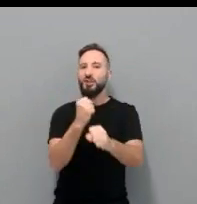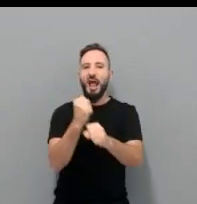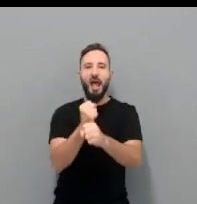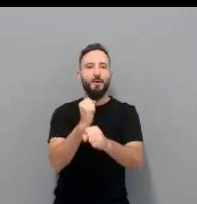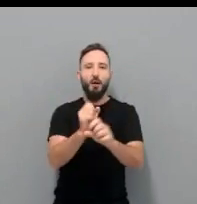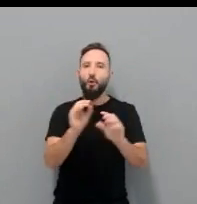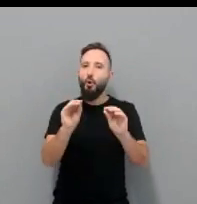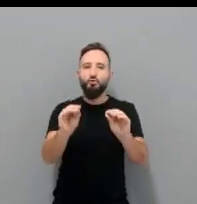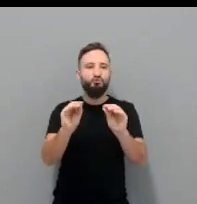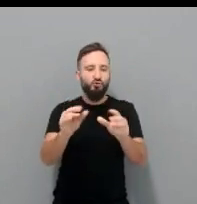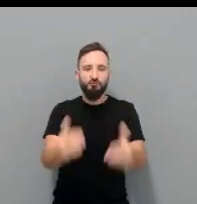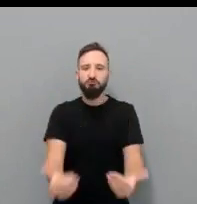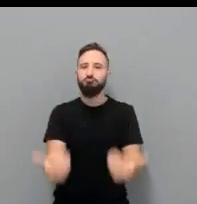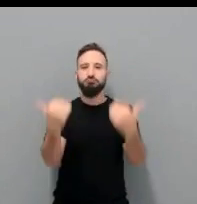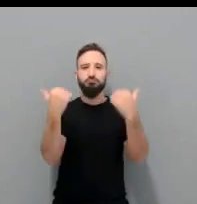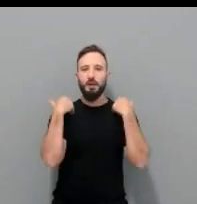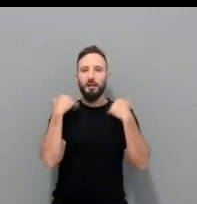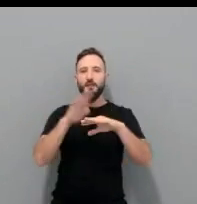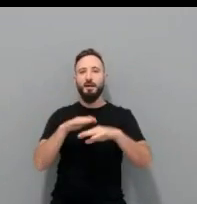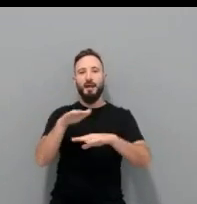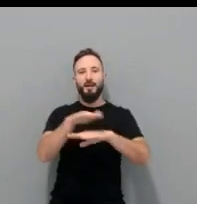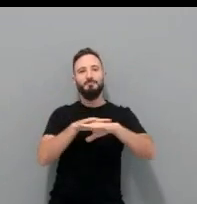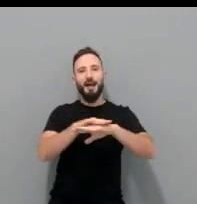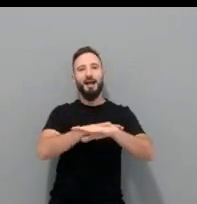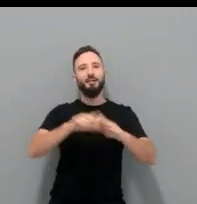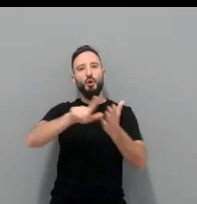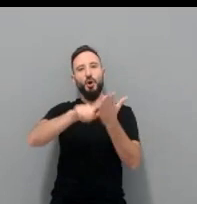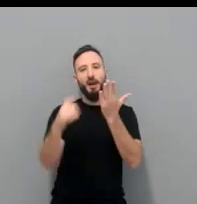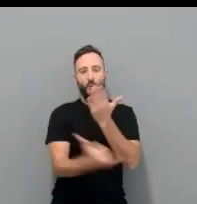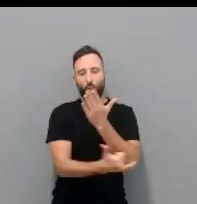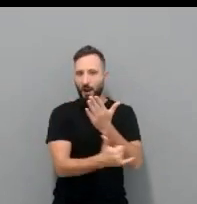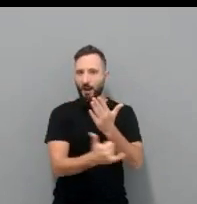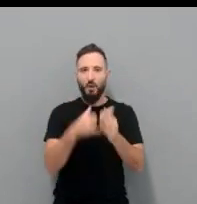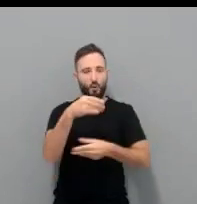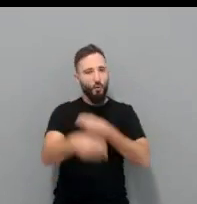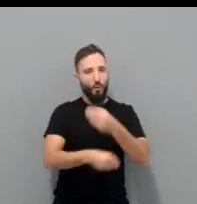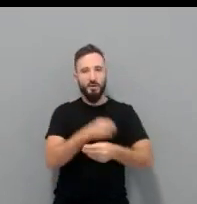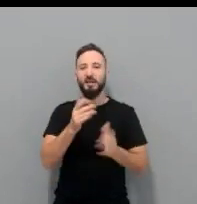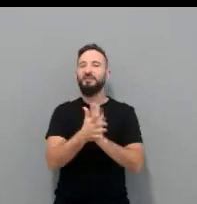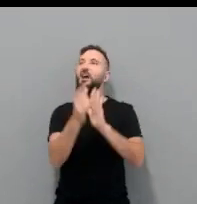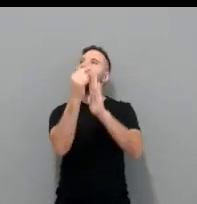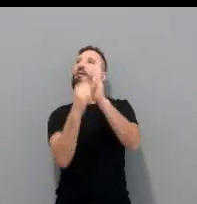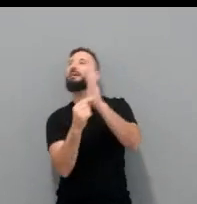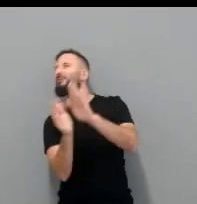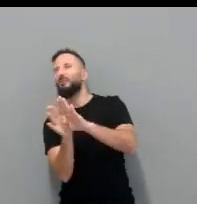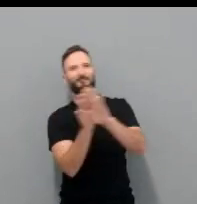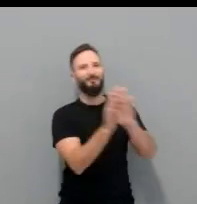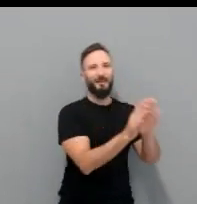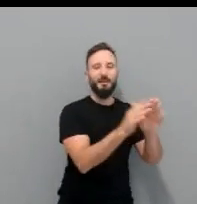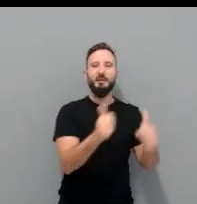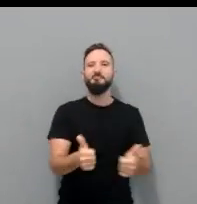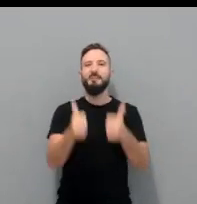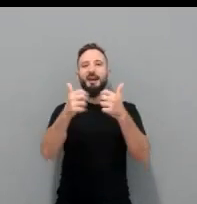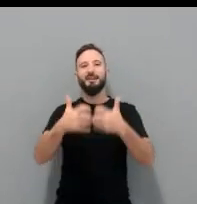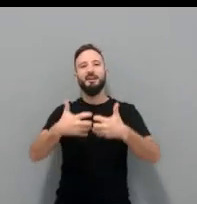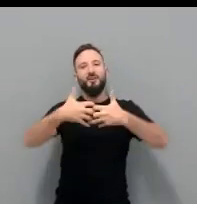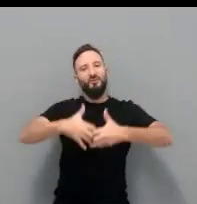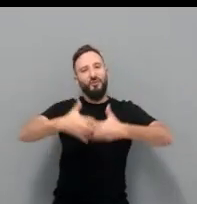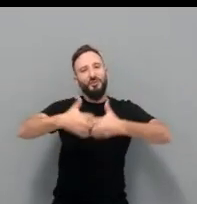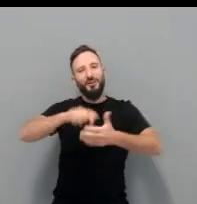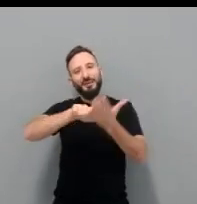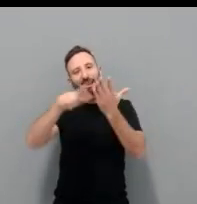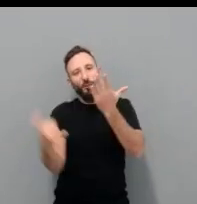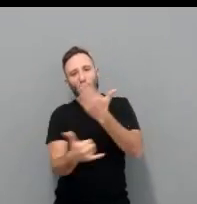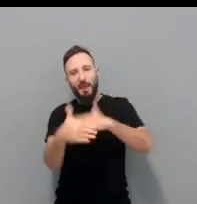funciones básicas del lenguaje, ya no tiene que ver con los requisitos, sino desarrollar esas funciones básicas del